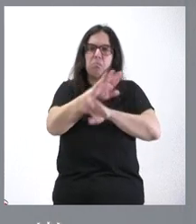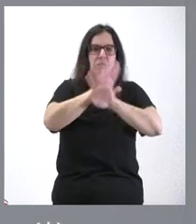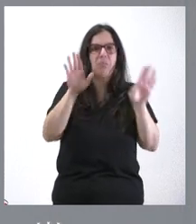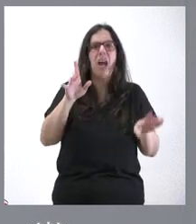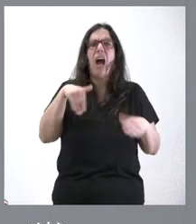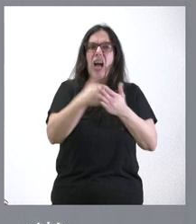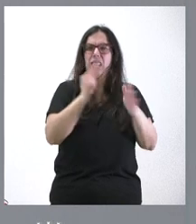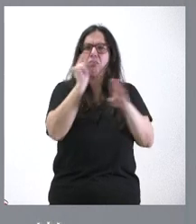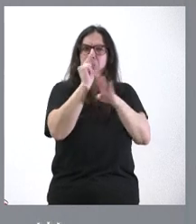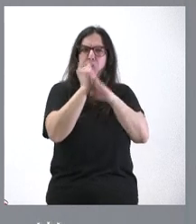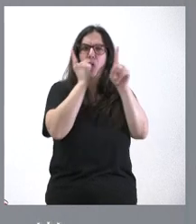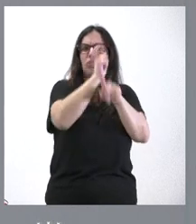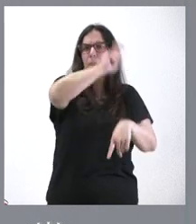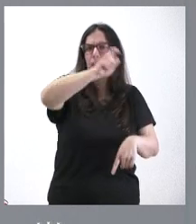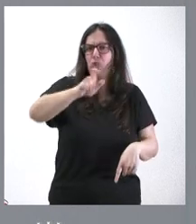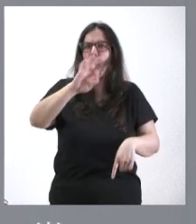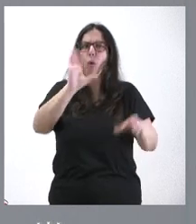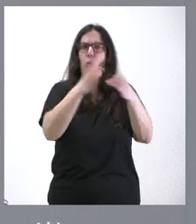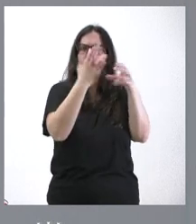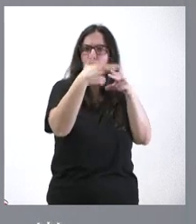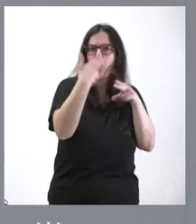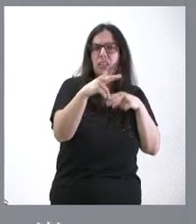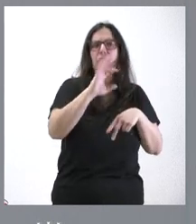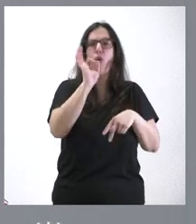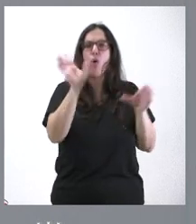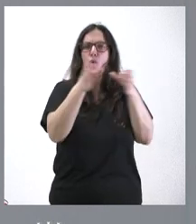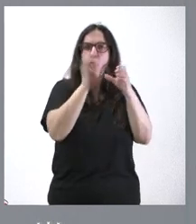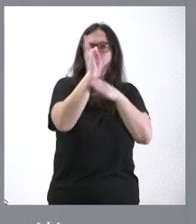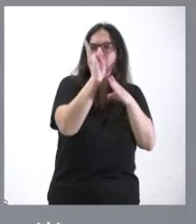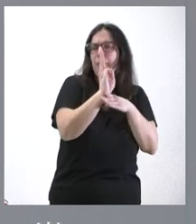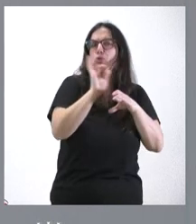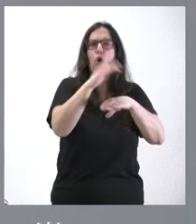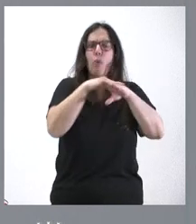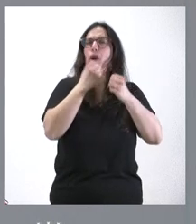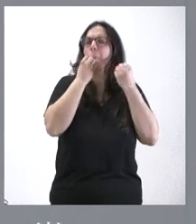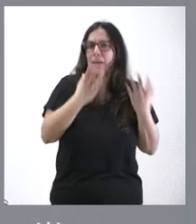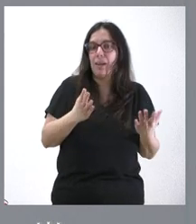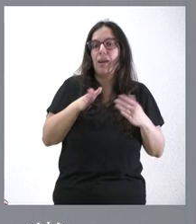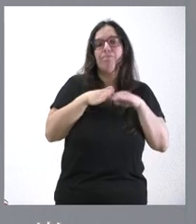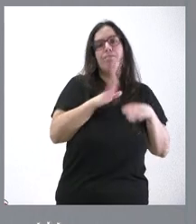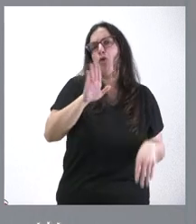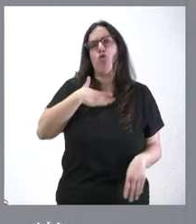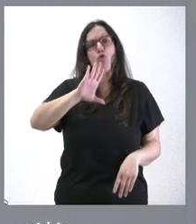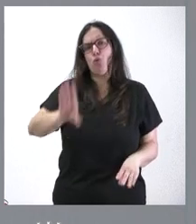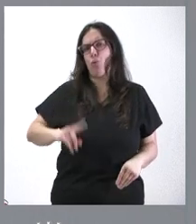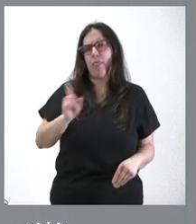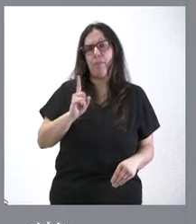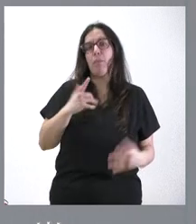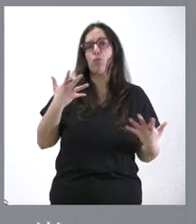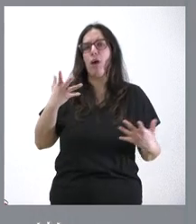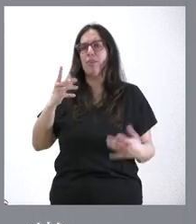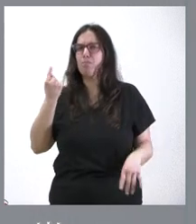las personas o la crítica a los partidos o la crítica a los grupos parlamentarios o la crítica a los gobiernos lo que nosotros no vamos a aceptar son las